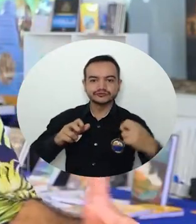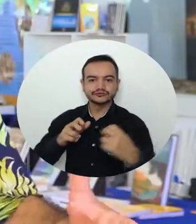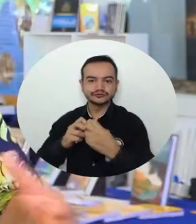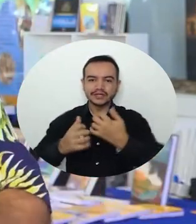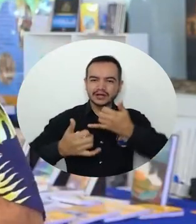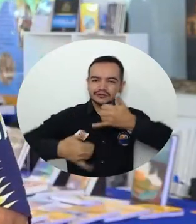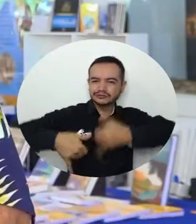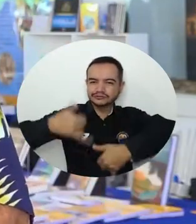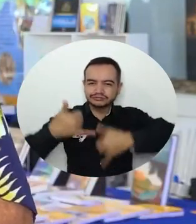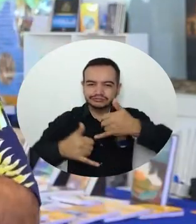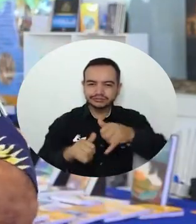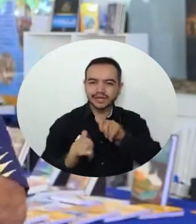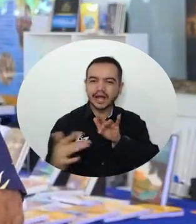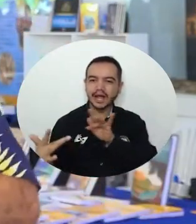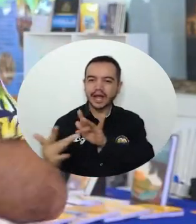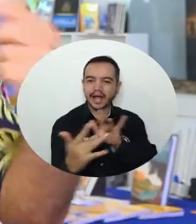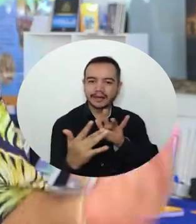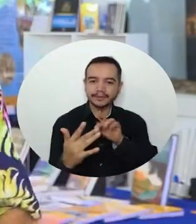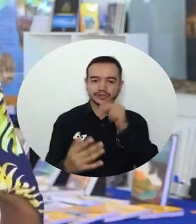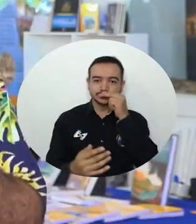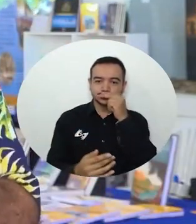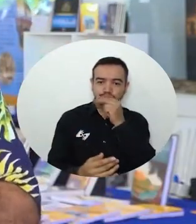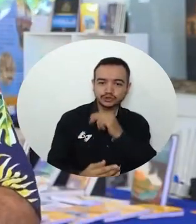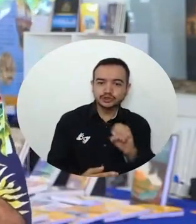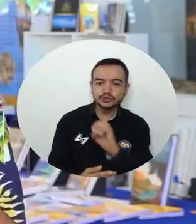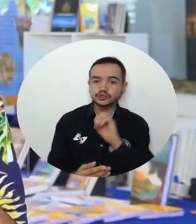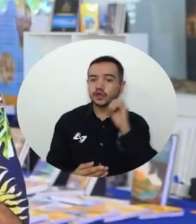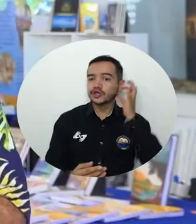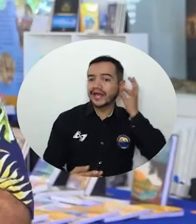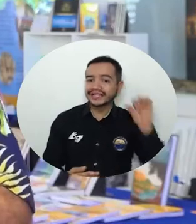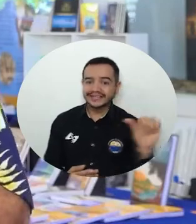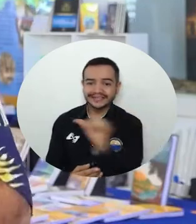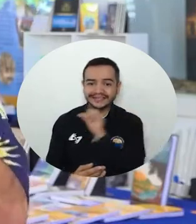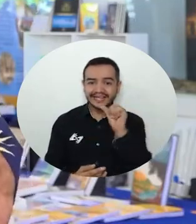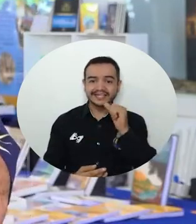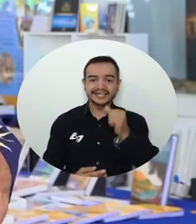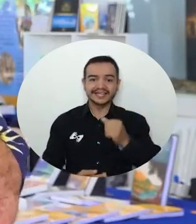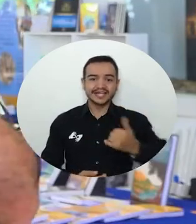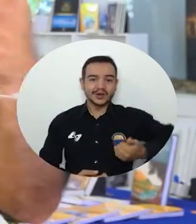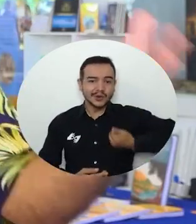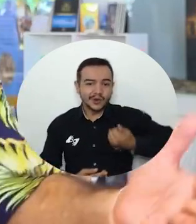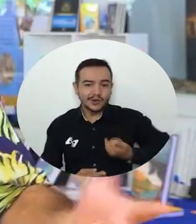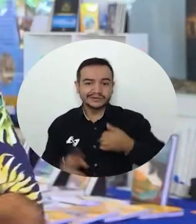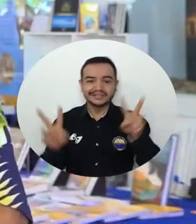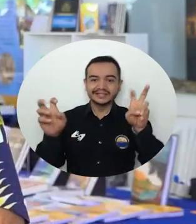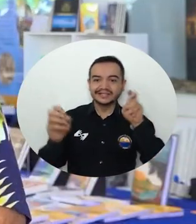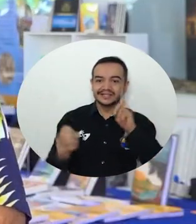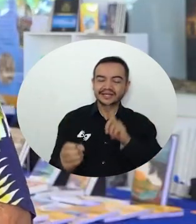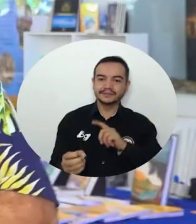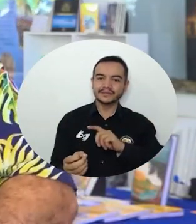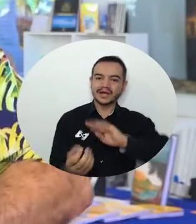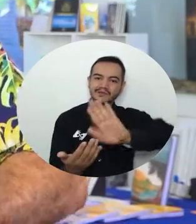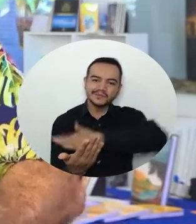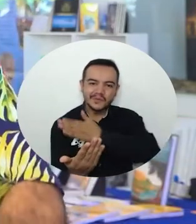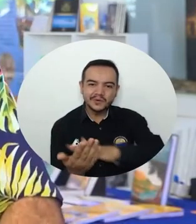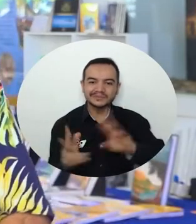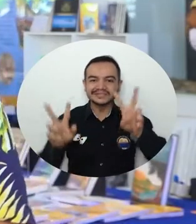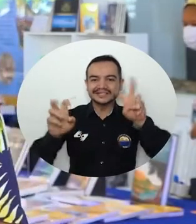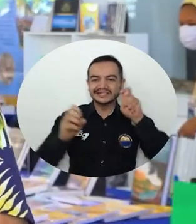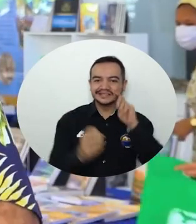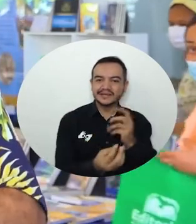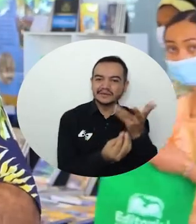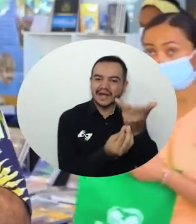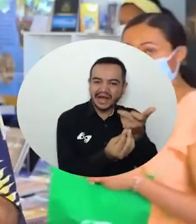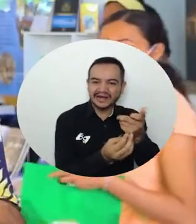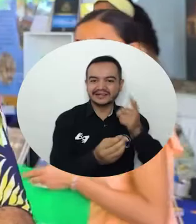actividades lúdicas para los niños, las niñas, los jóvenes, temas de arte, temas de música, otras